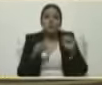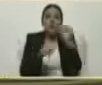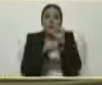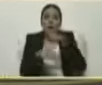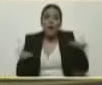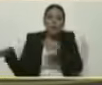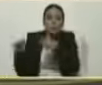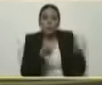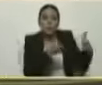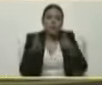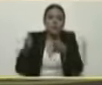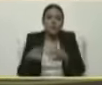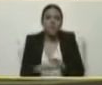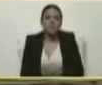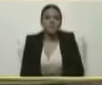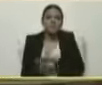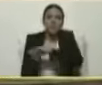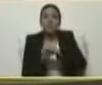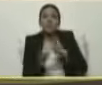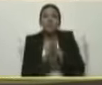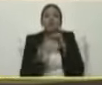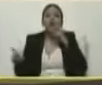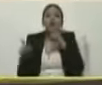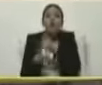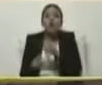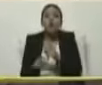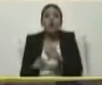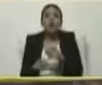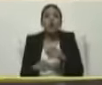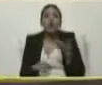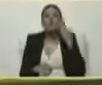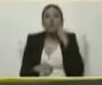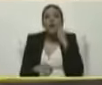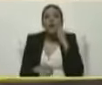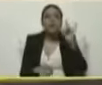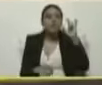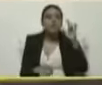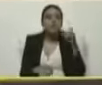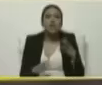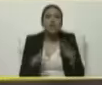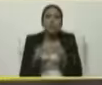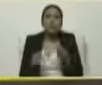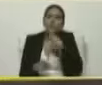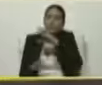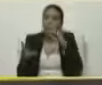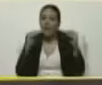El odio en las redes, hablan ustedes. Yo le recomiendo a la gente